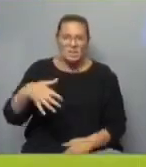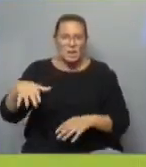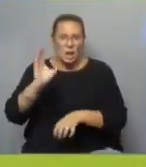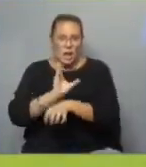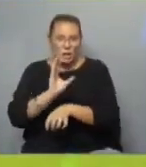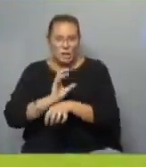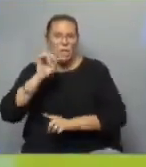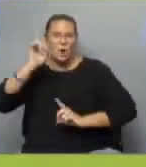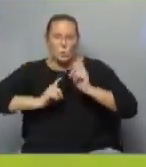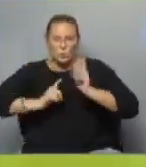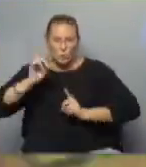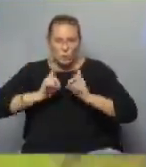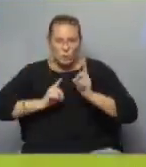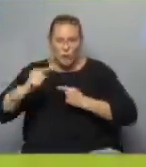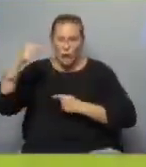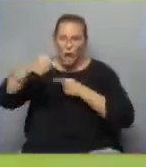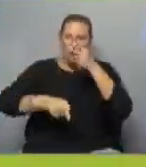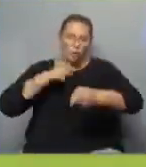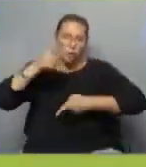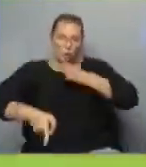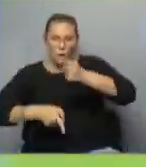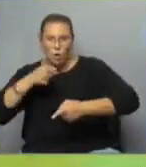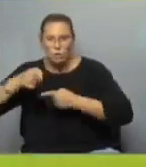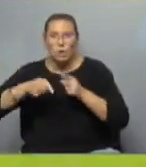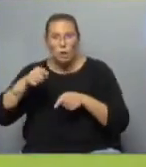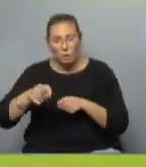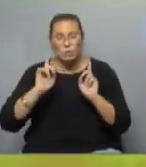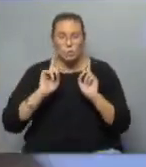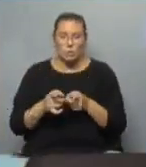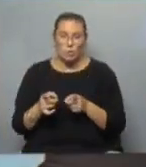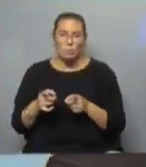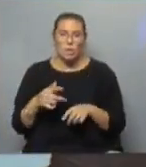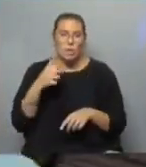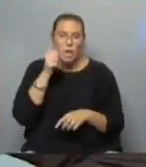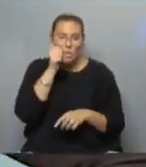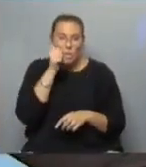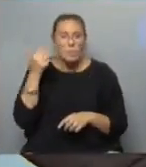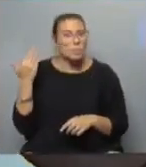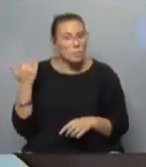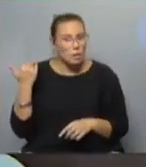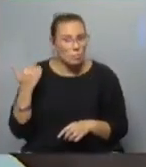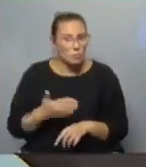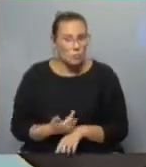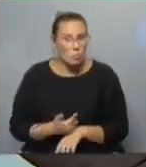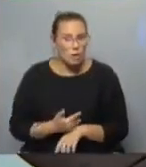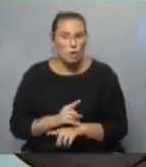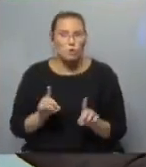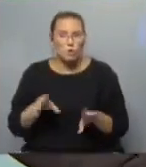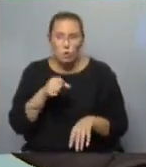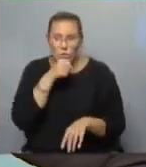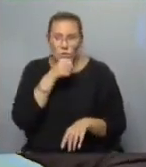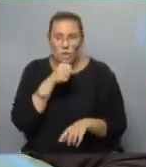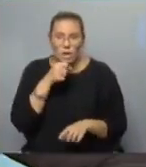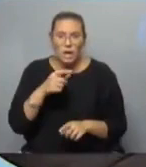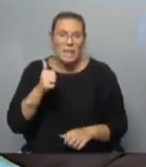las universidades no sean de acoso, que todas esas cosas también se manejan a una edad temprana. No claro, solamente de vieja te van a